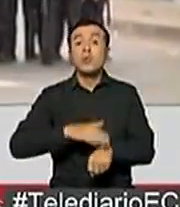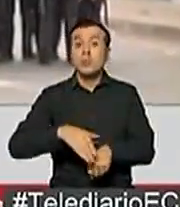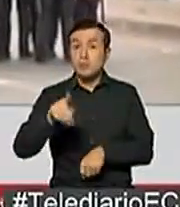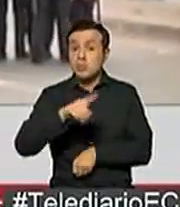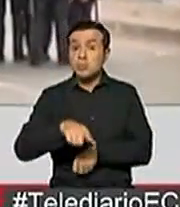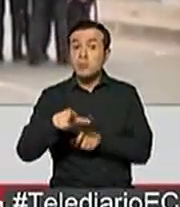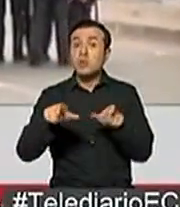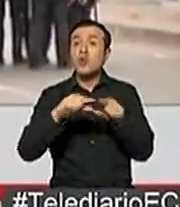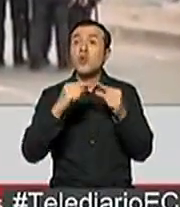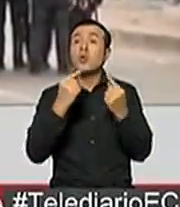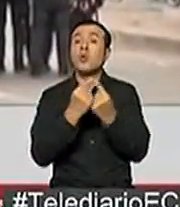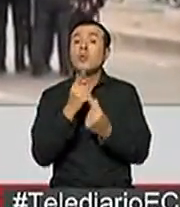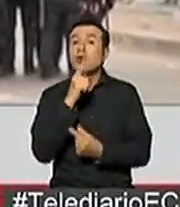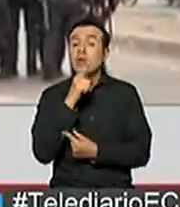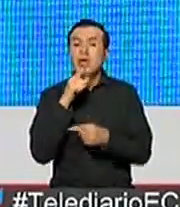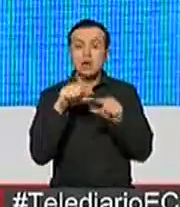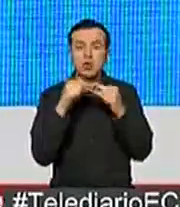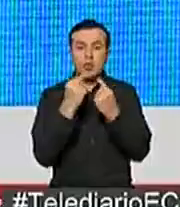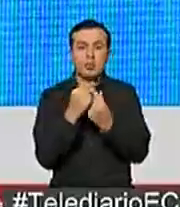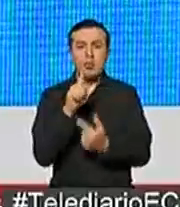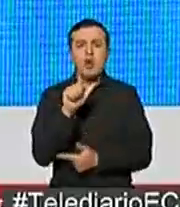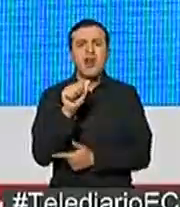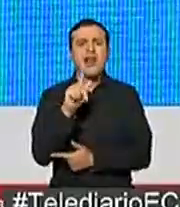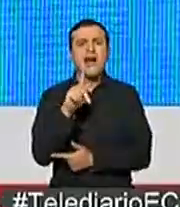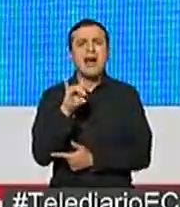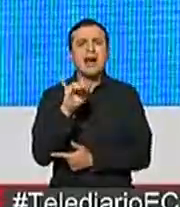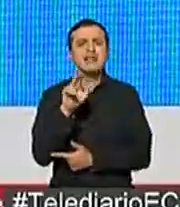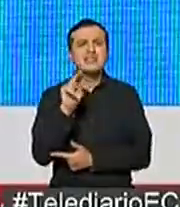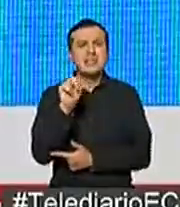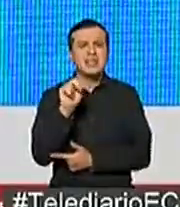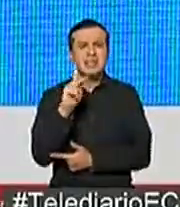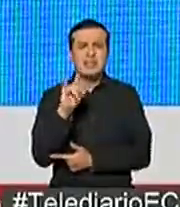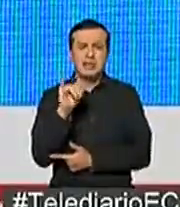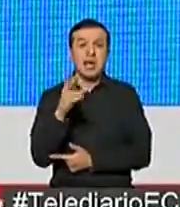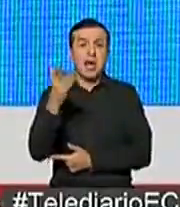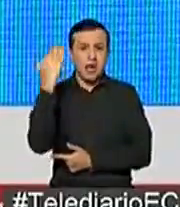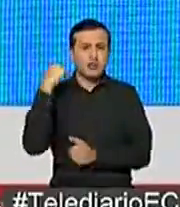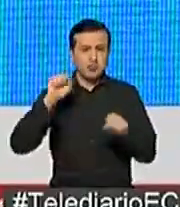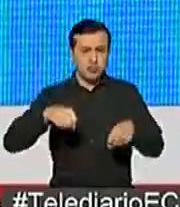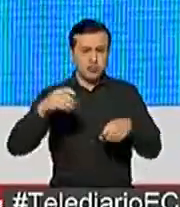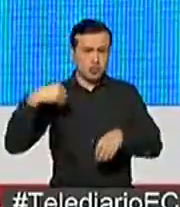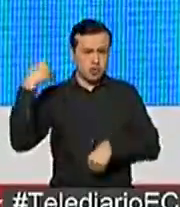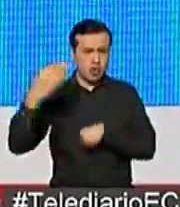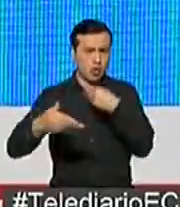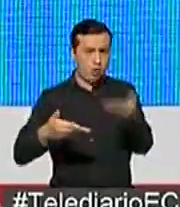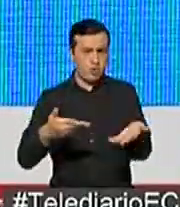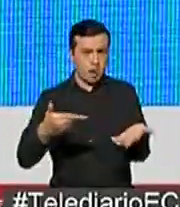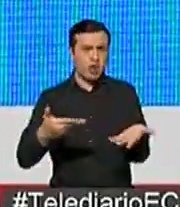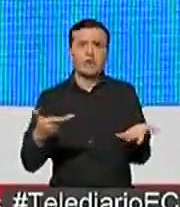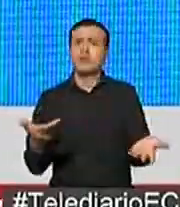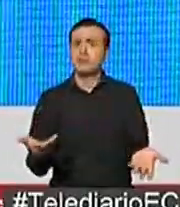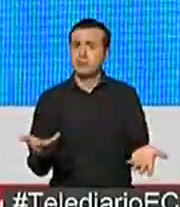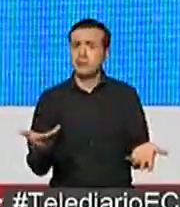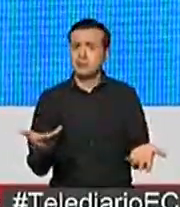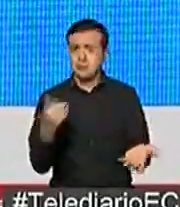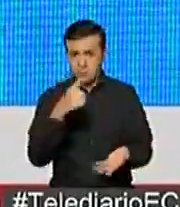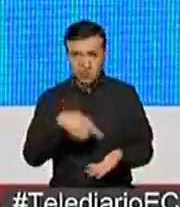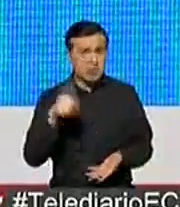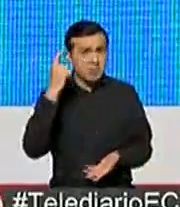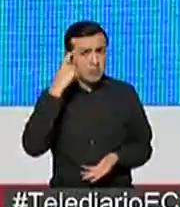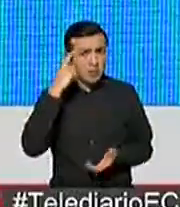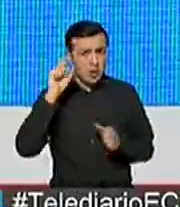serían una facción de los 'latin king' que les había dado el gobierno a tener motocicletas si es que les parece